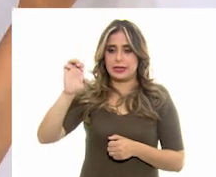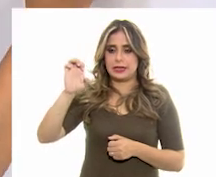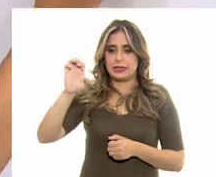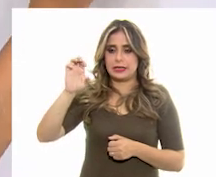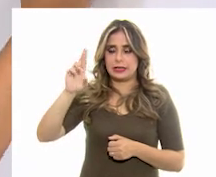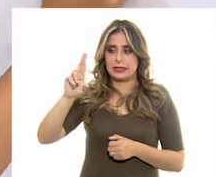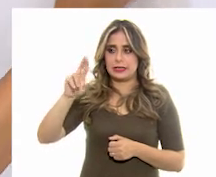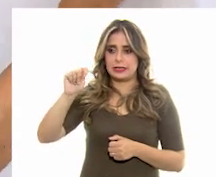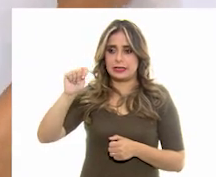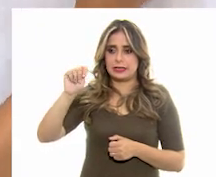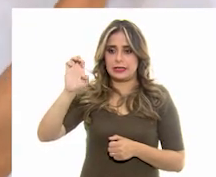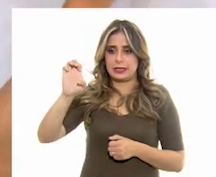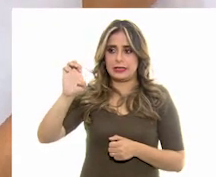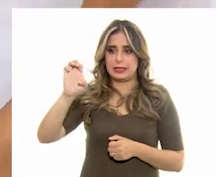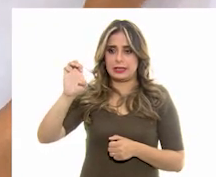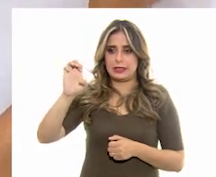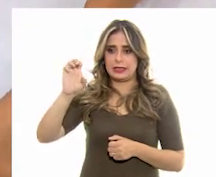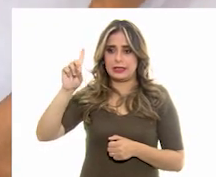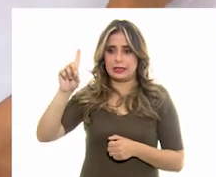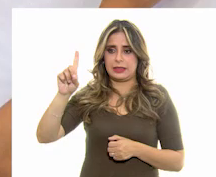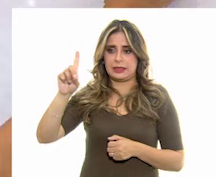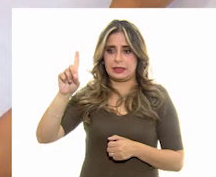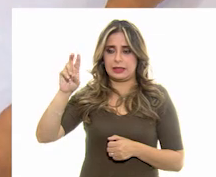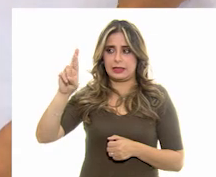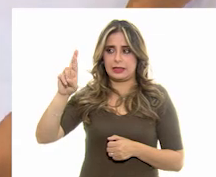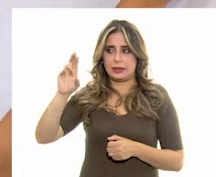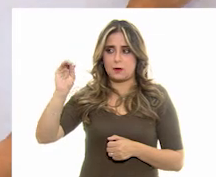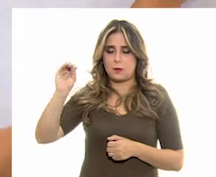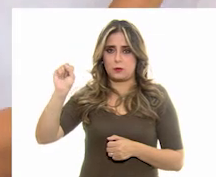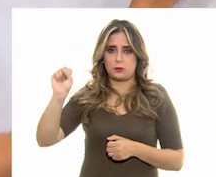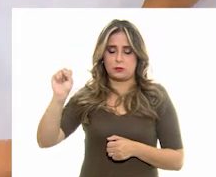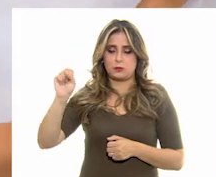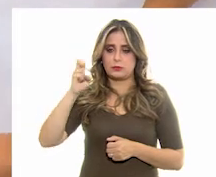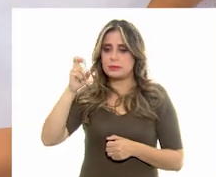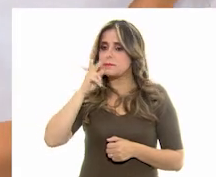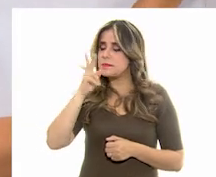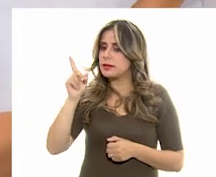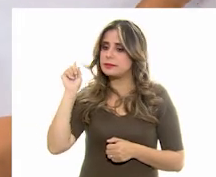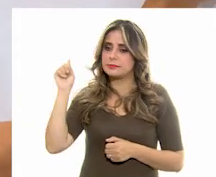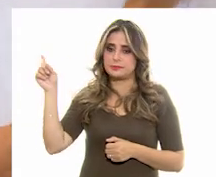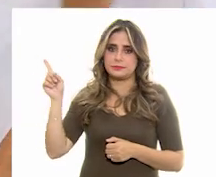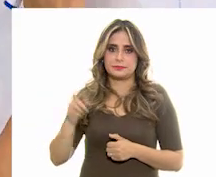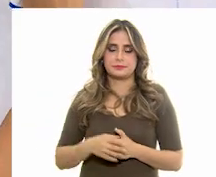Verte. Y después puso drados. Ah. Drados.